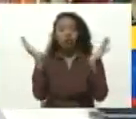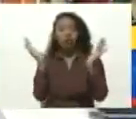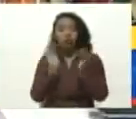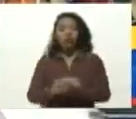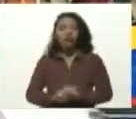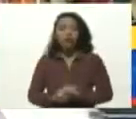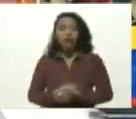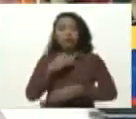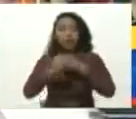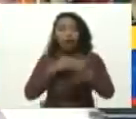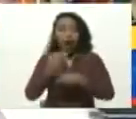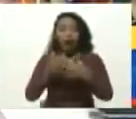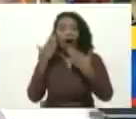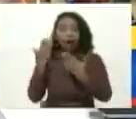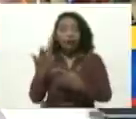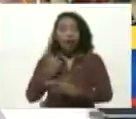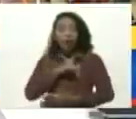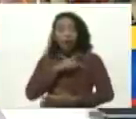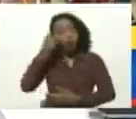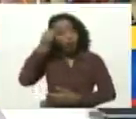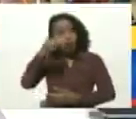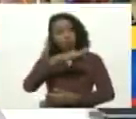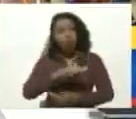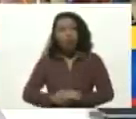que sea así para todo nuestro pueblo,